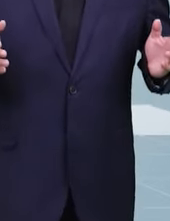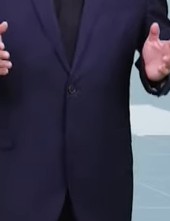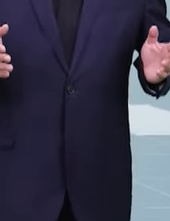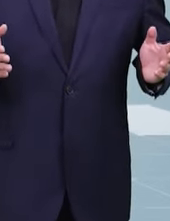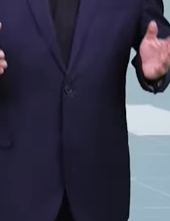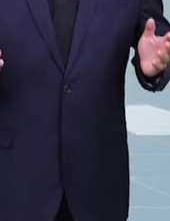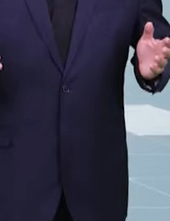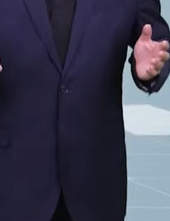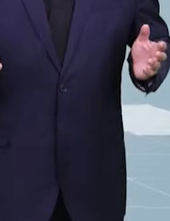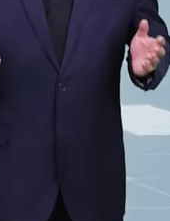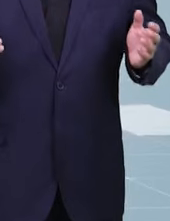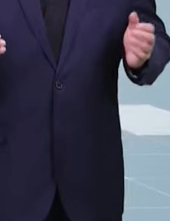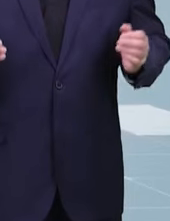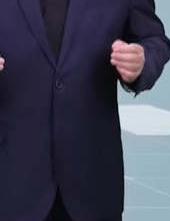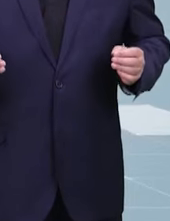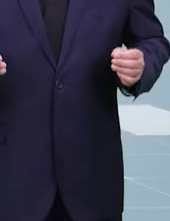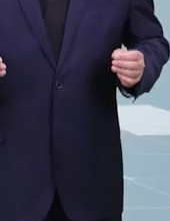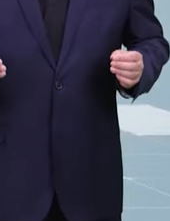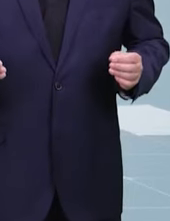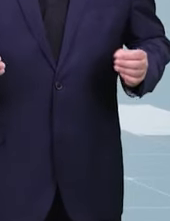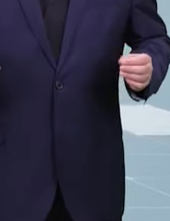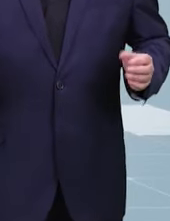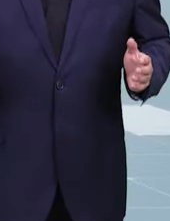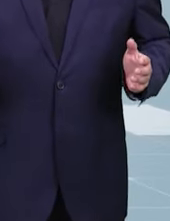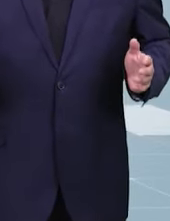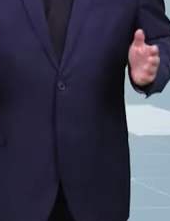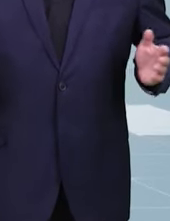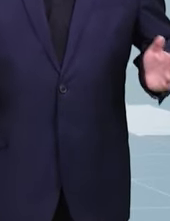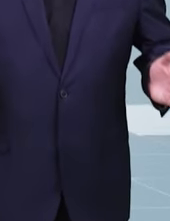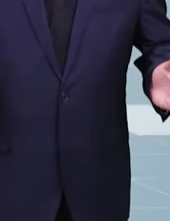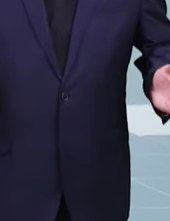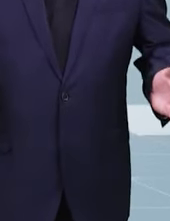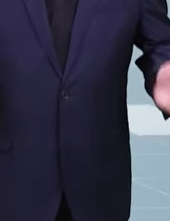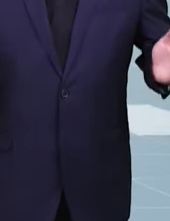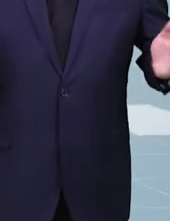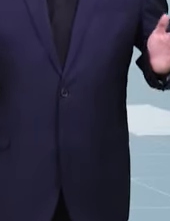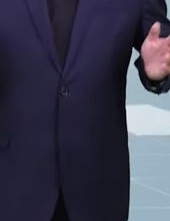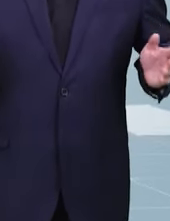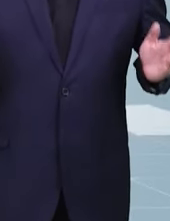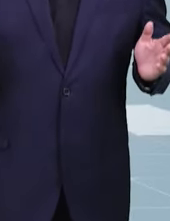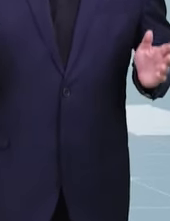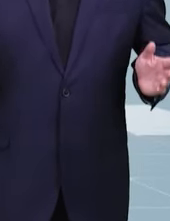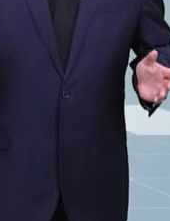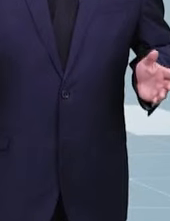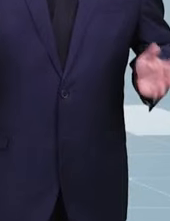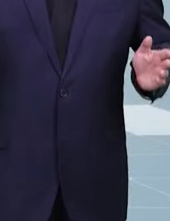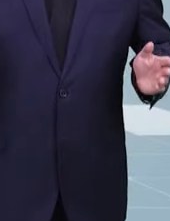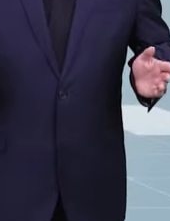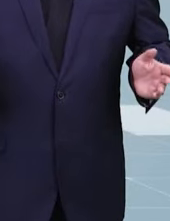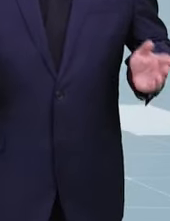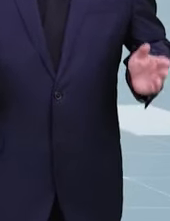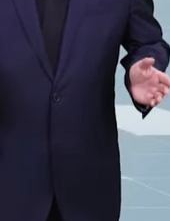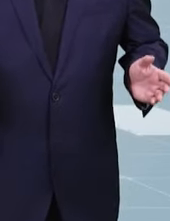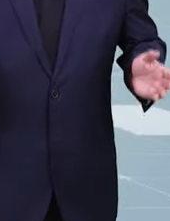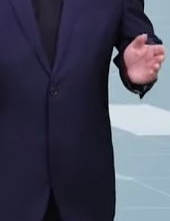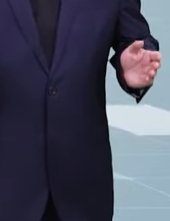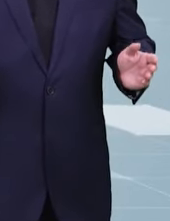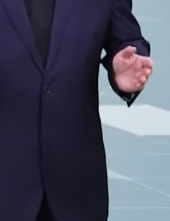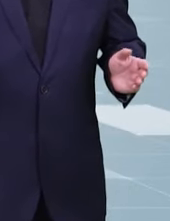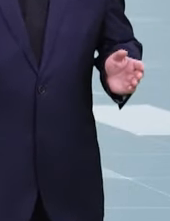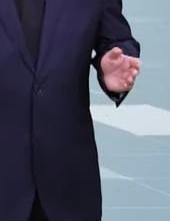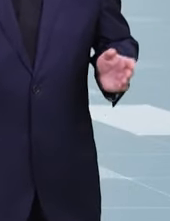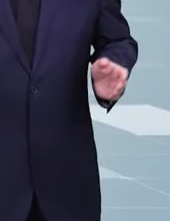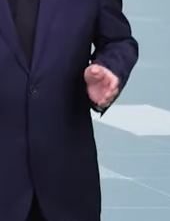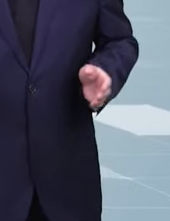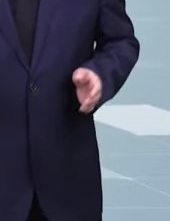ia también crea desafíos en términos de alineación con los valores humanos y la ética estamos convencidos del propósito de la